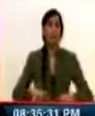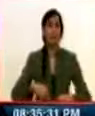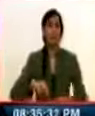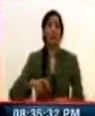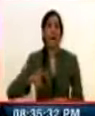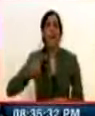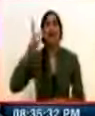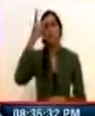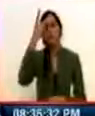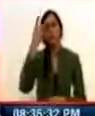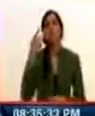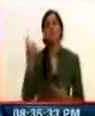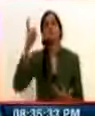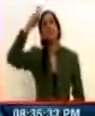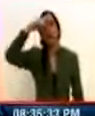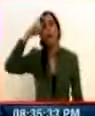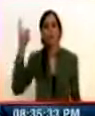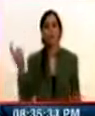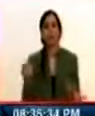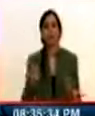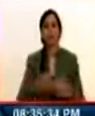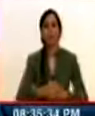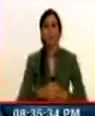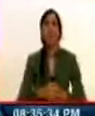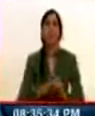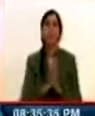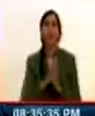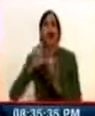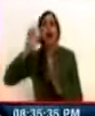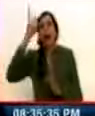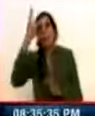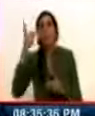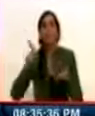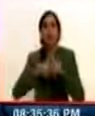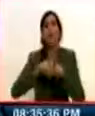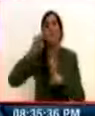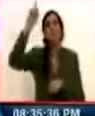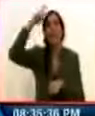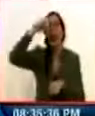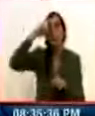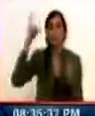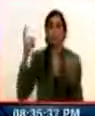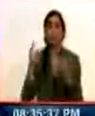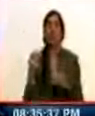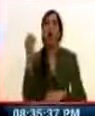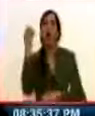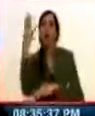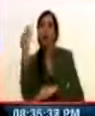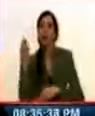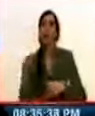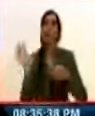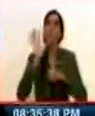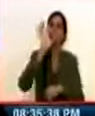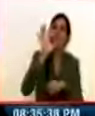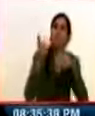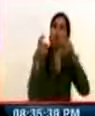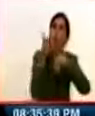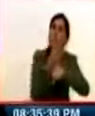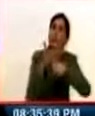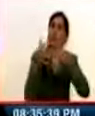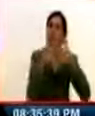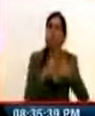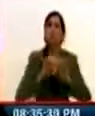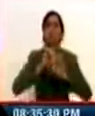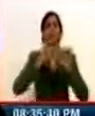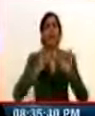es de sabio. Y esperamos una respuesta sabia del gobierno de los Estados Unidos, del Congreso de los Estados Unidos, que cese el derecho imperial en